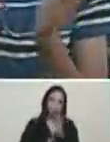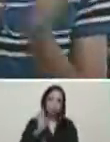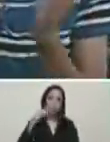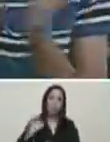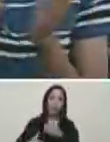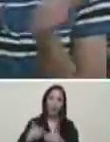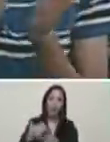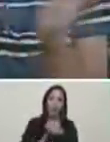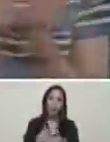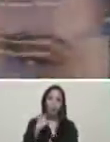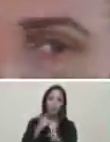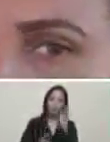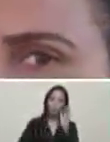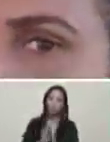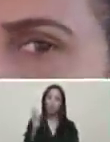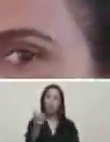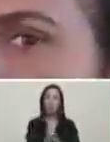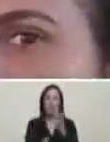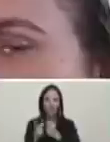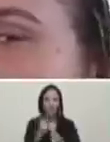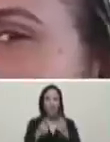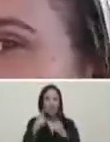avanzando. Tenemos el dinero.